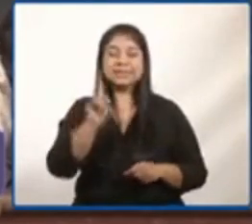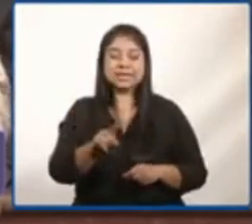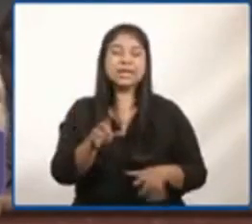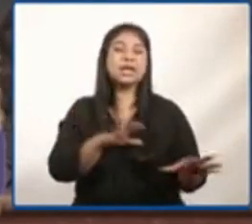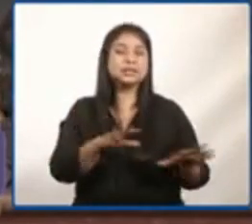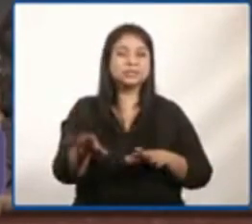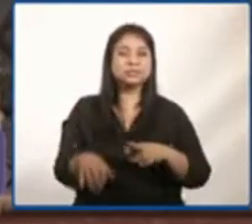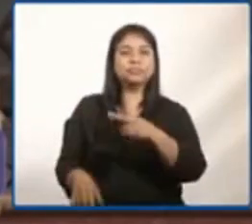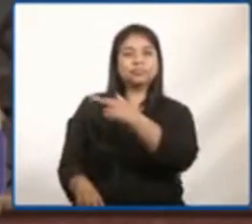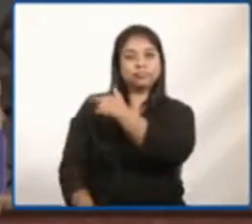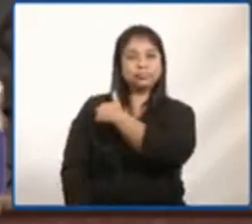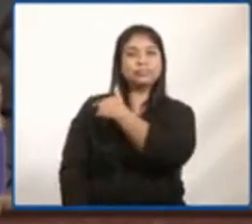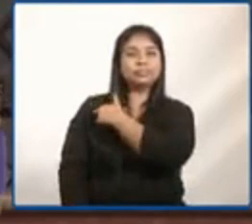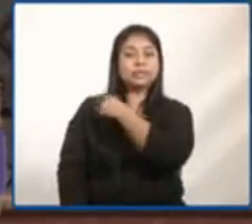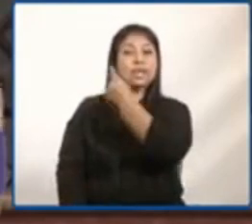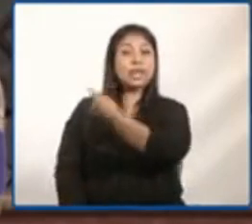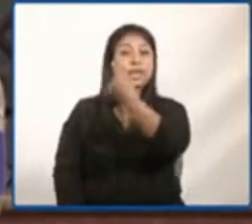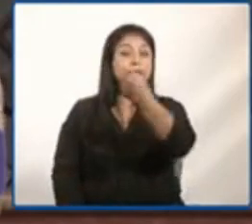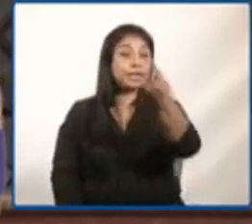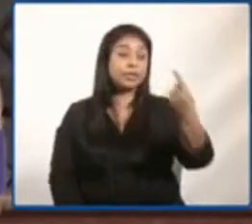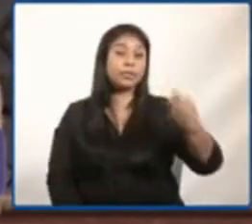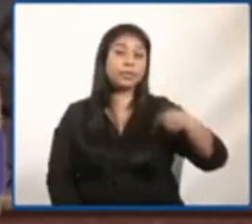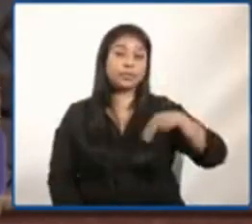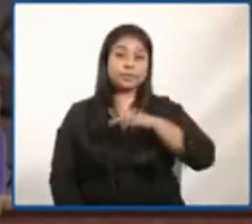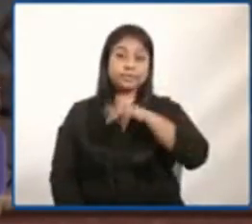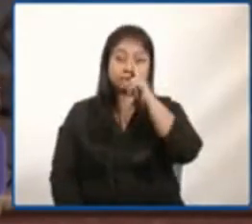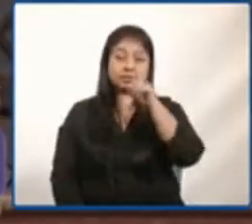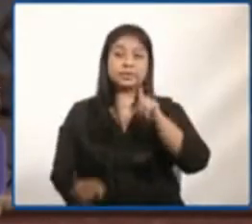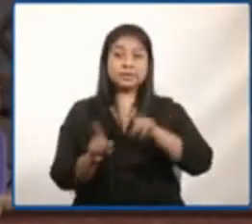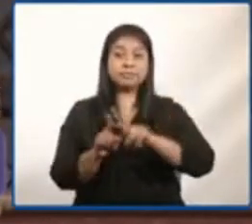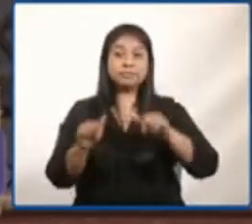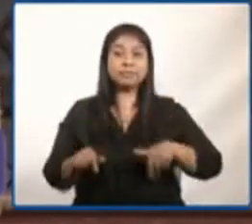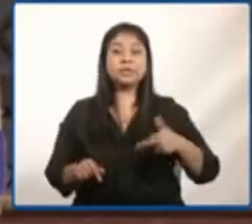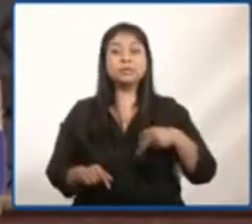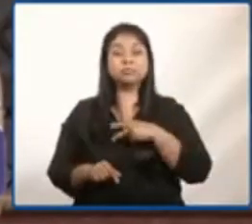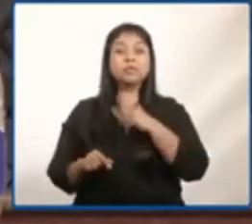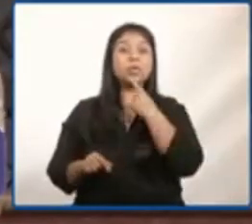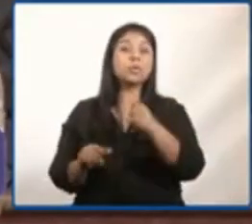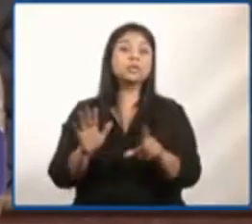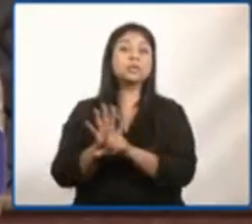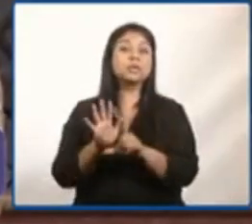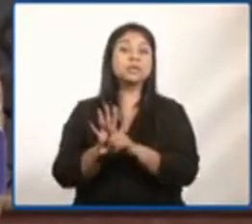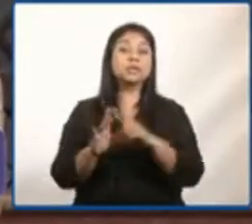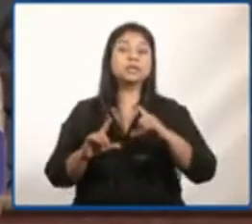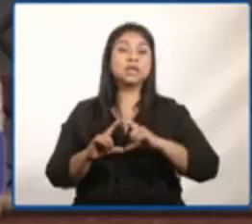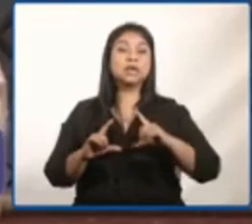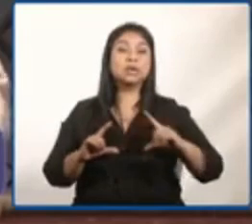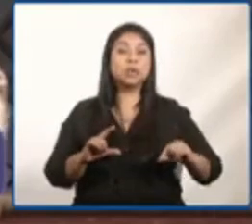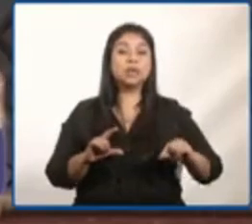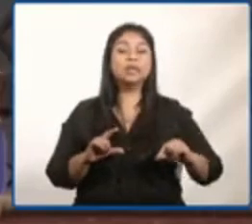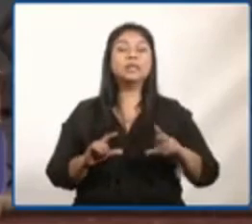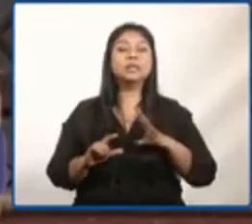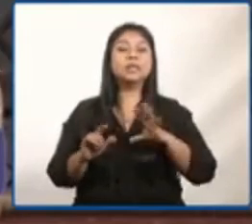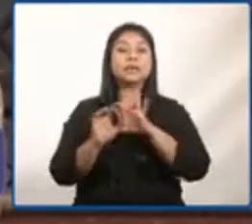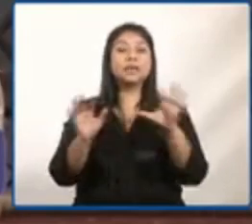tenemos cada uno de nosotros. Y dentro del SINAPRECE, y tal como lo establece la ley de la CONRED, la forma como trabajamos, hay todo un